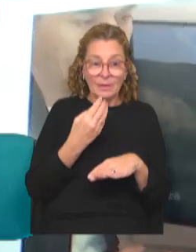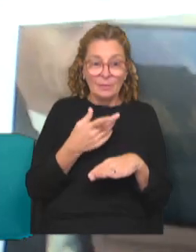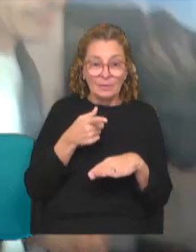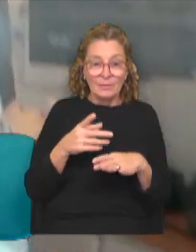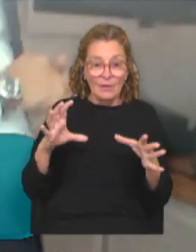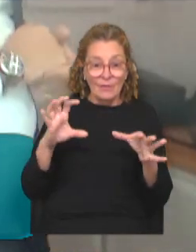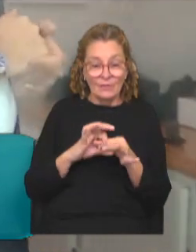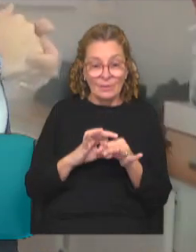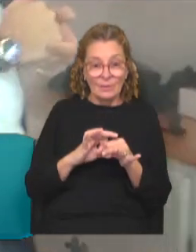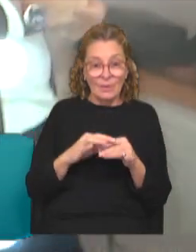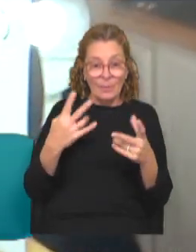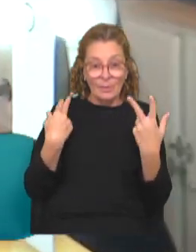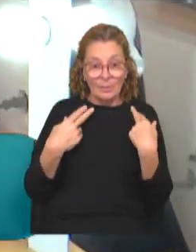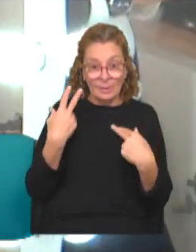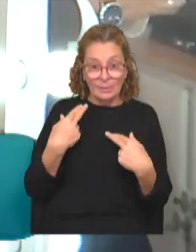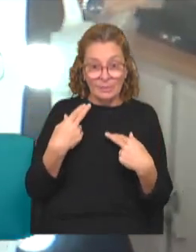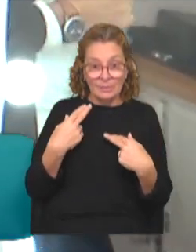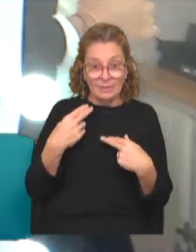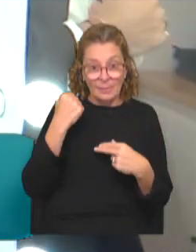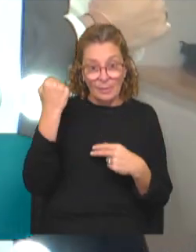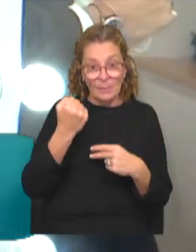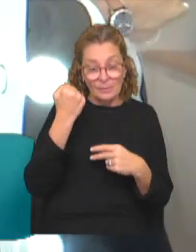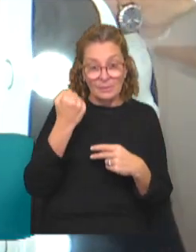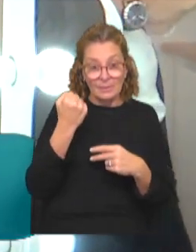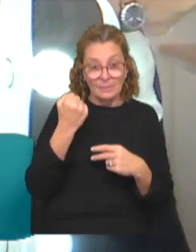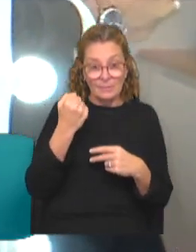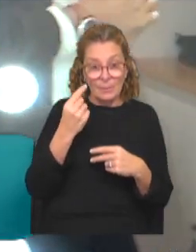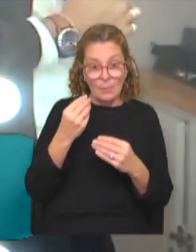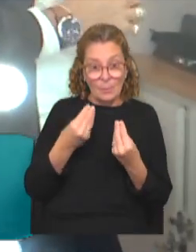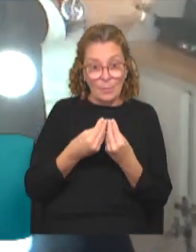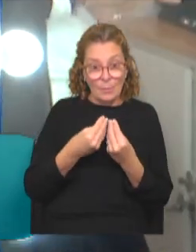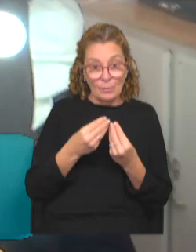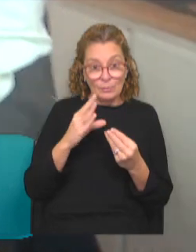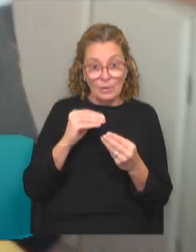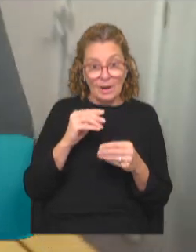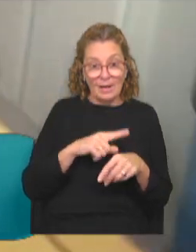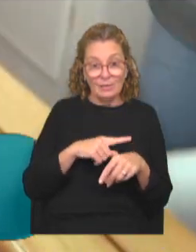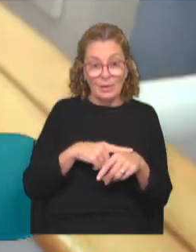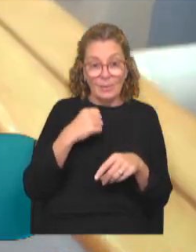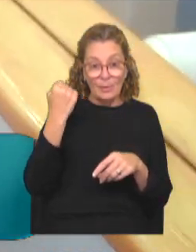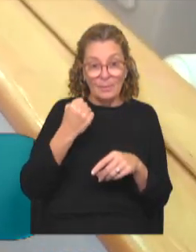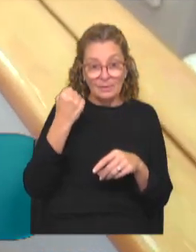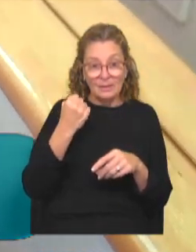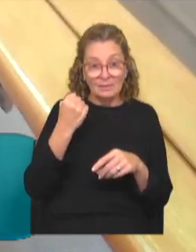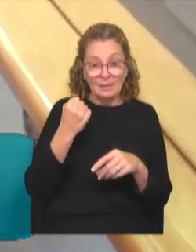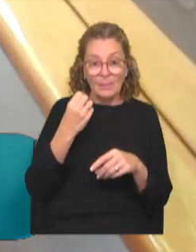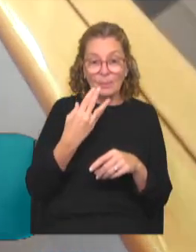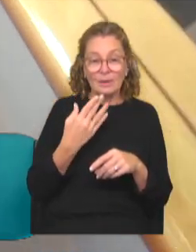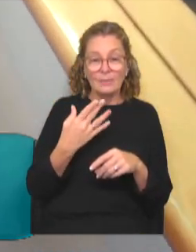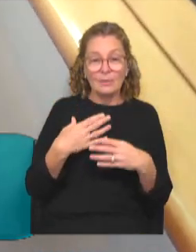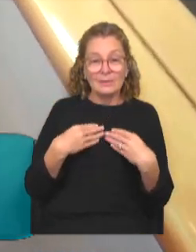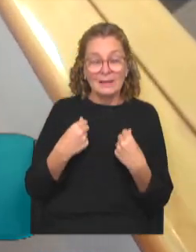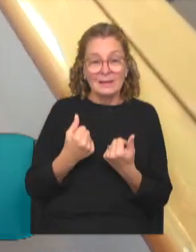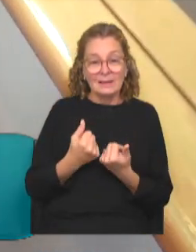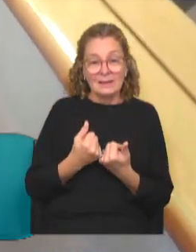el vínculo con el peluquero, la peluquera, es importante porque pasás pila de rato, conversás todo. Fundamental, fundamental, porque vos te